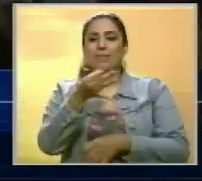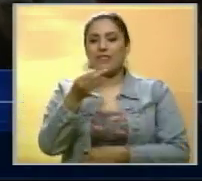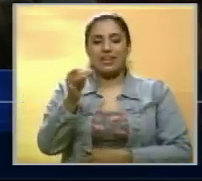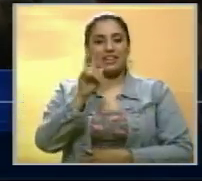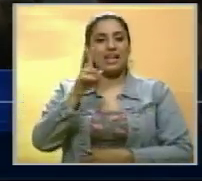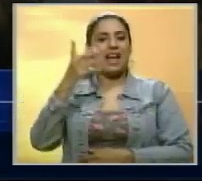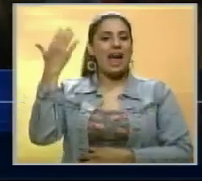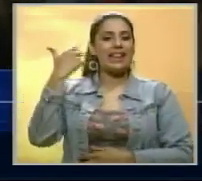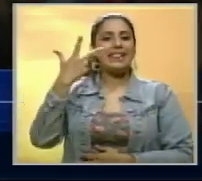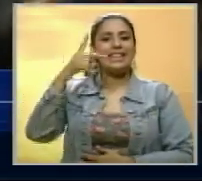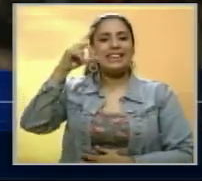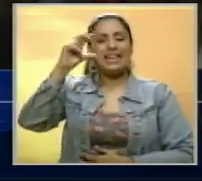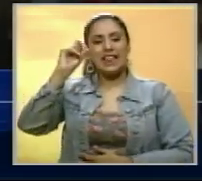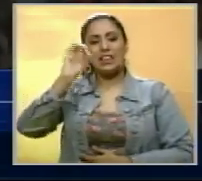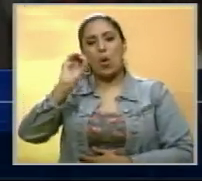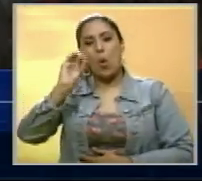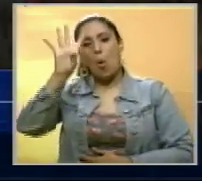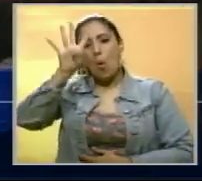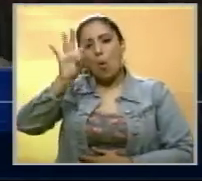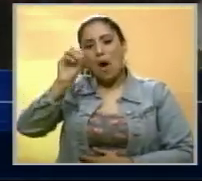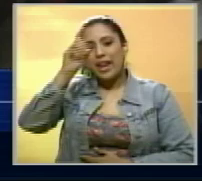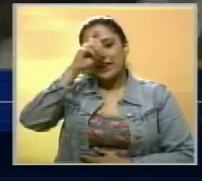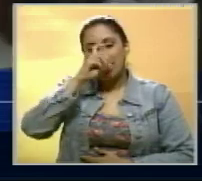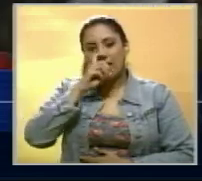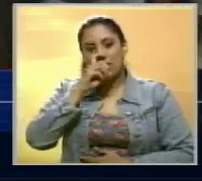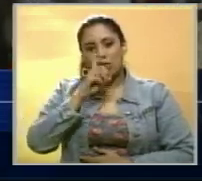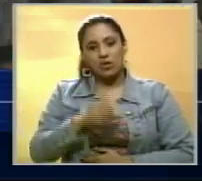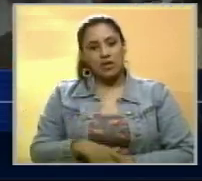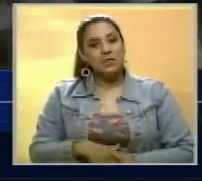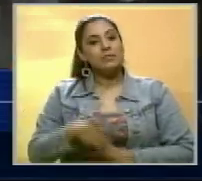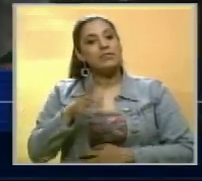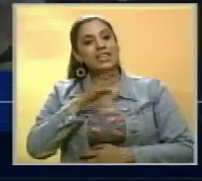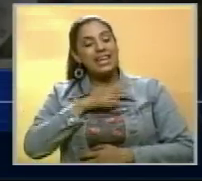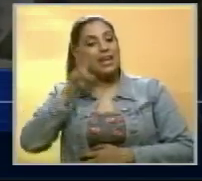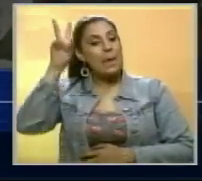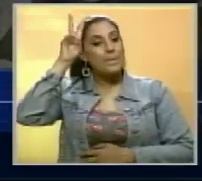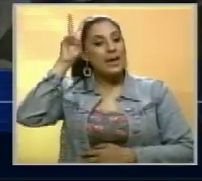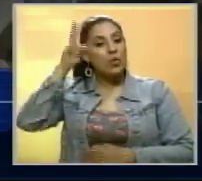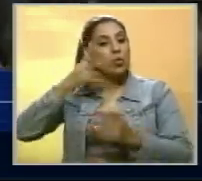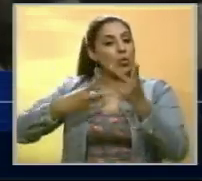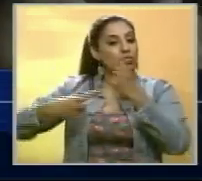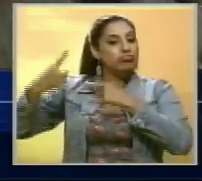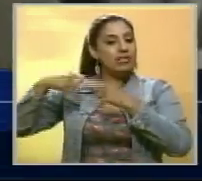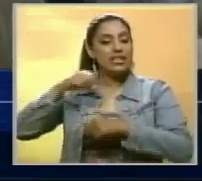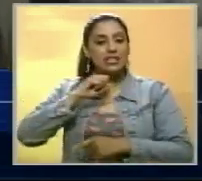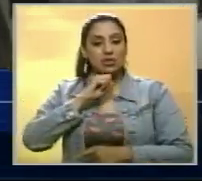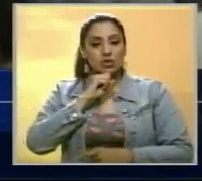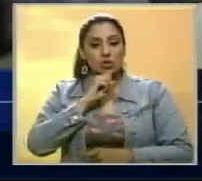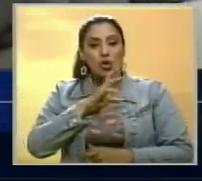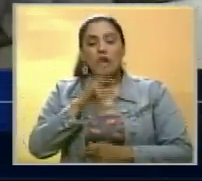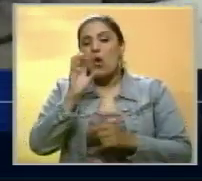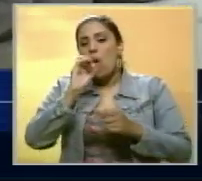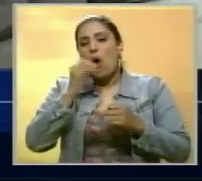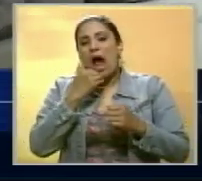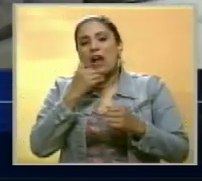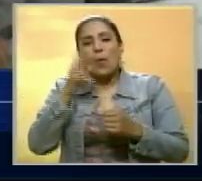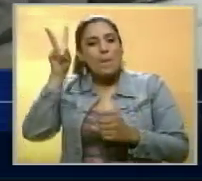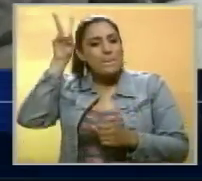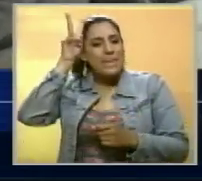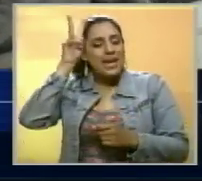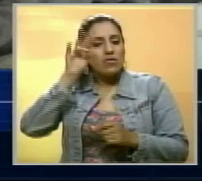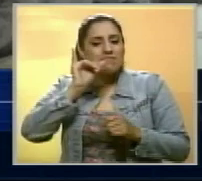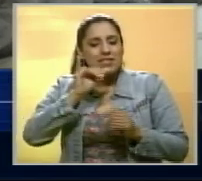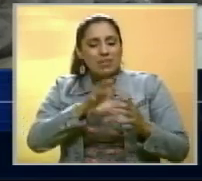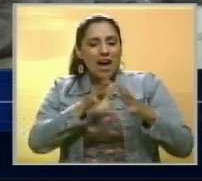de hace 30 o 40 años. De ese Perú de la IPC o de ese Perú de